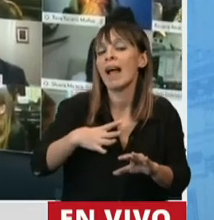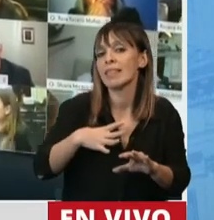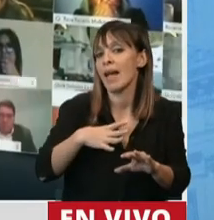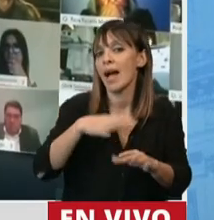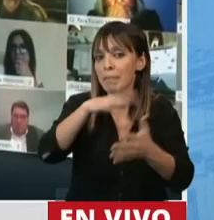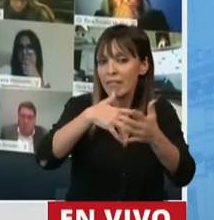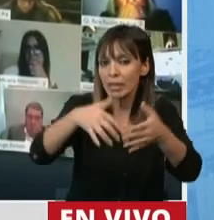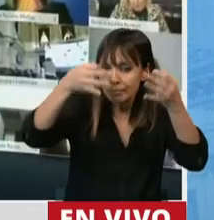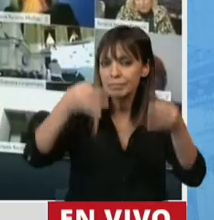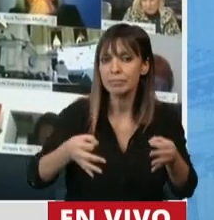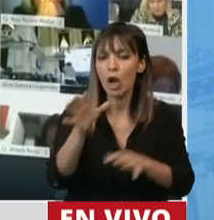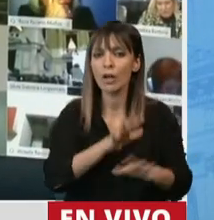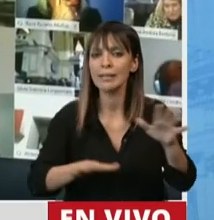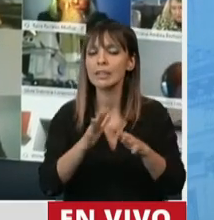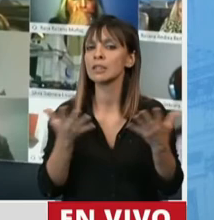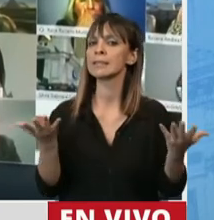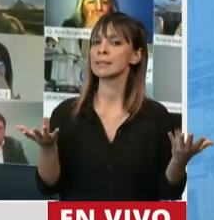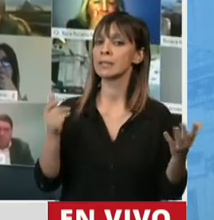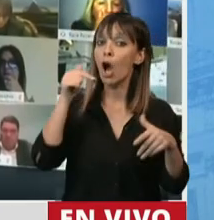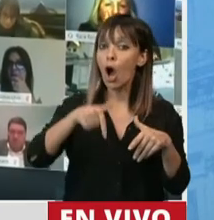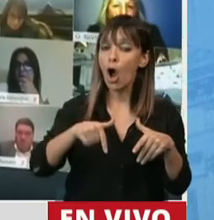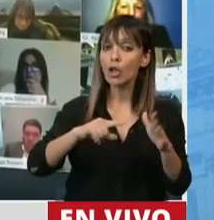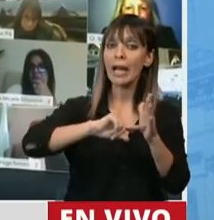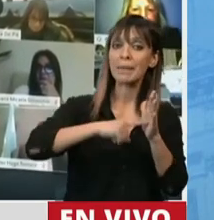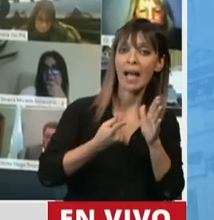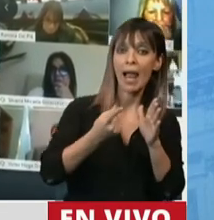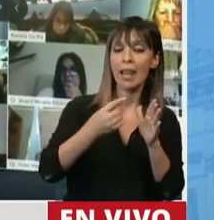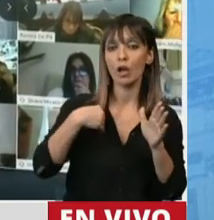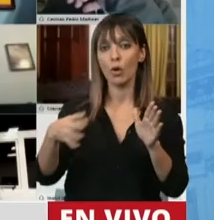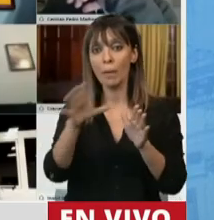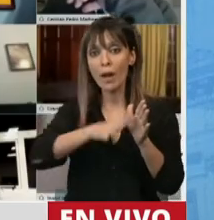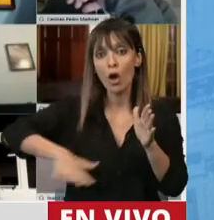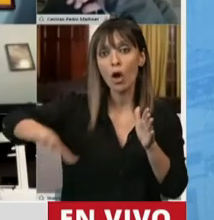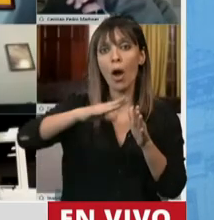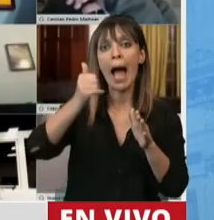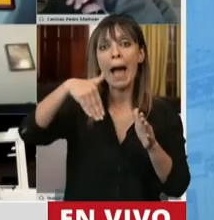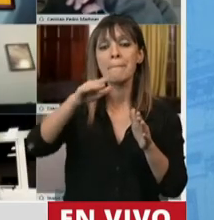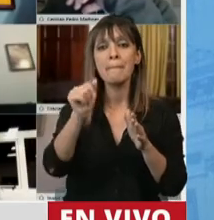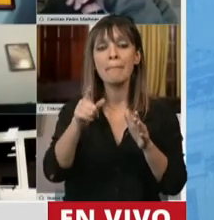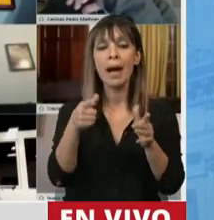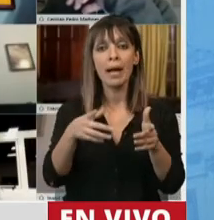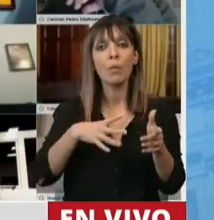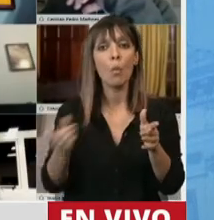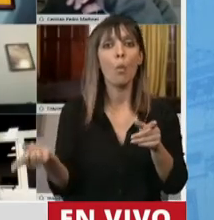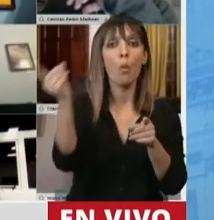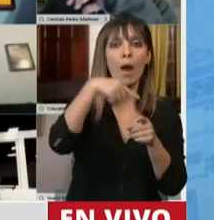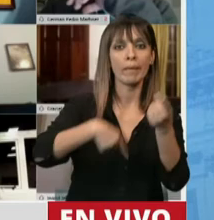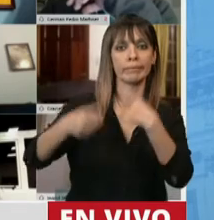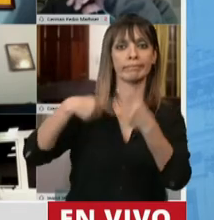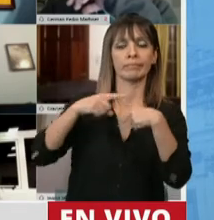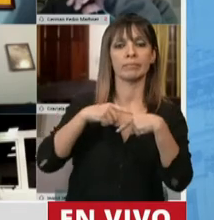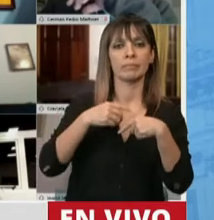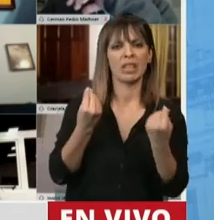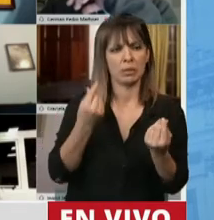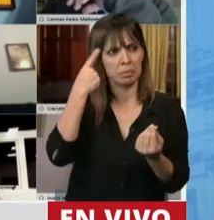cuarentena temprana. Y hoy, a 100 días, el AMBA vuelve a fase 1 para organizarnos, como dijo la ministra de Salud. Pero ¿para qué fueron estos